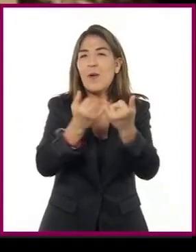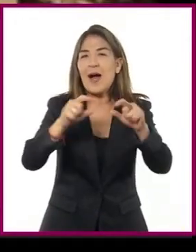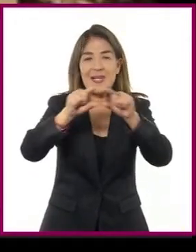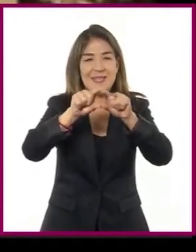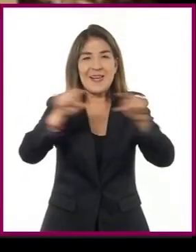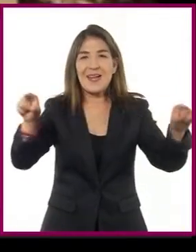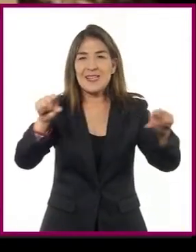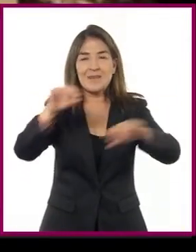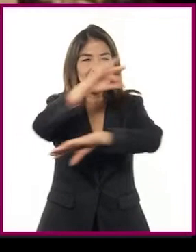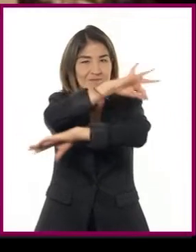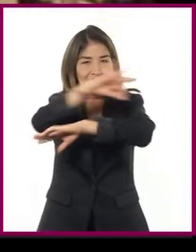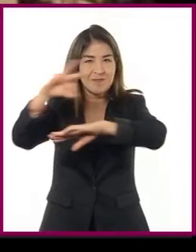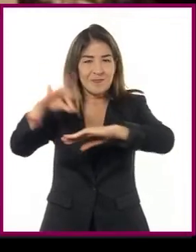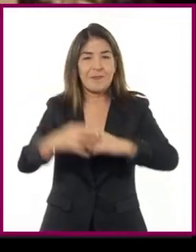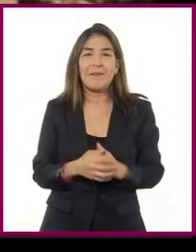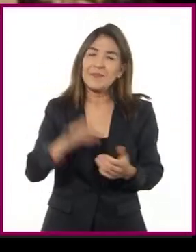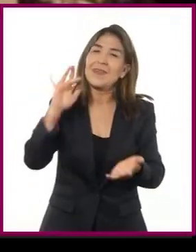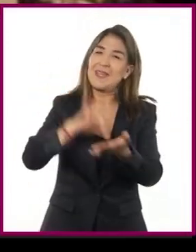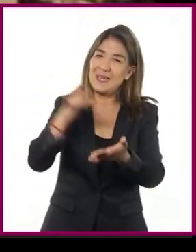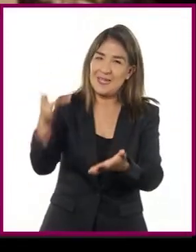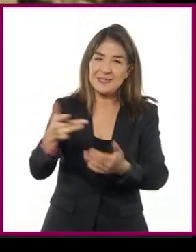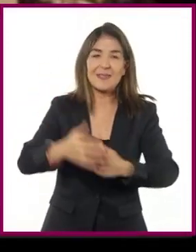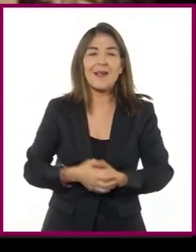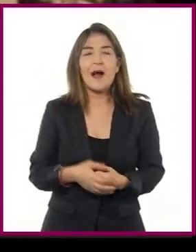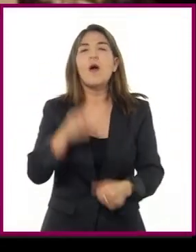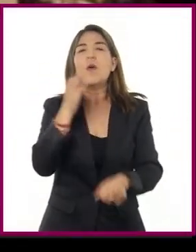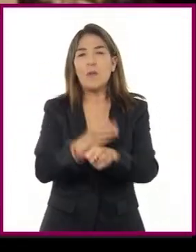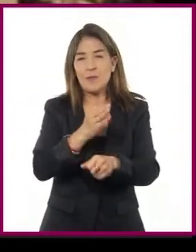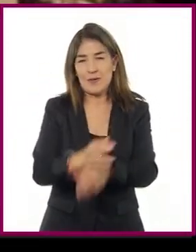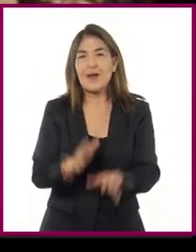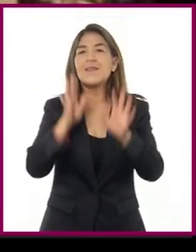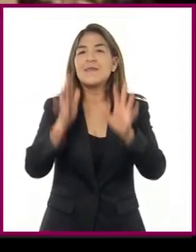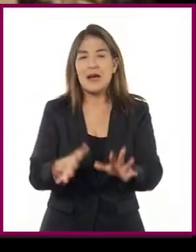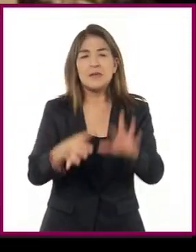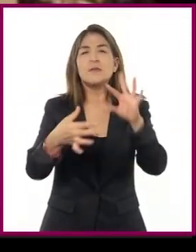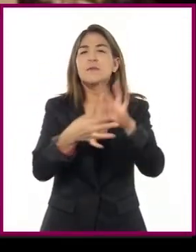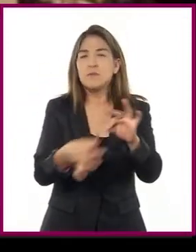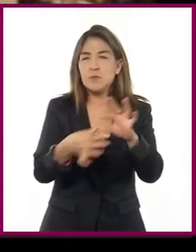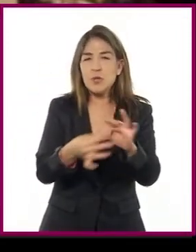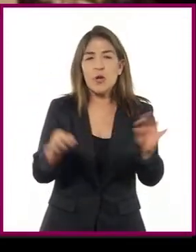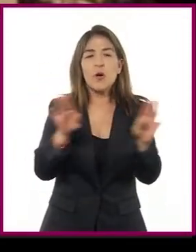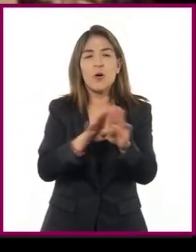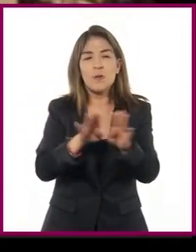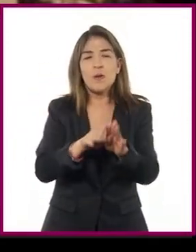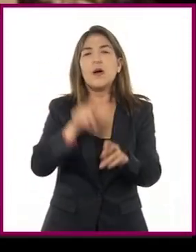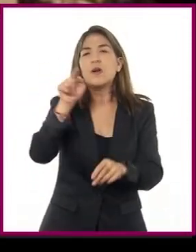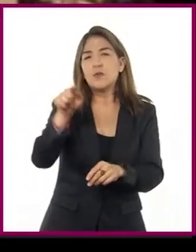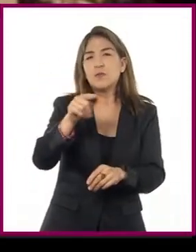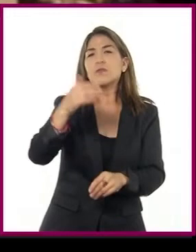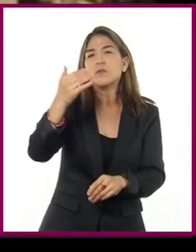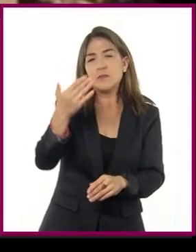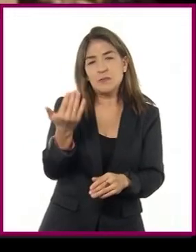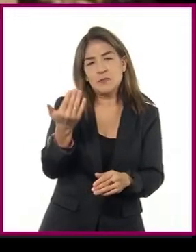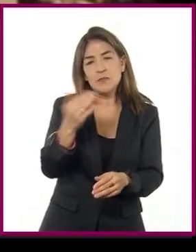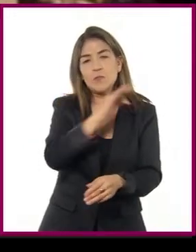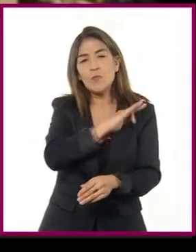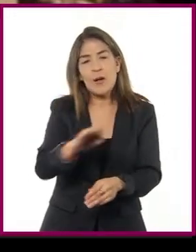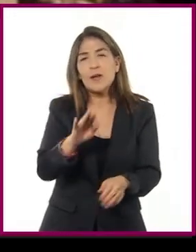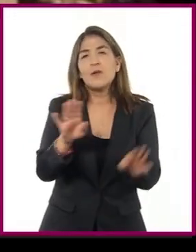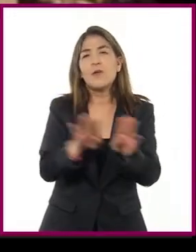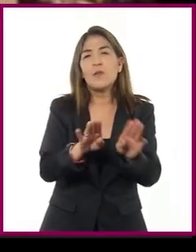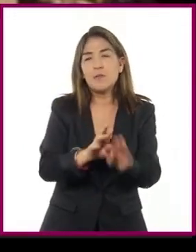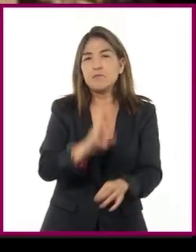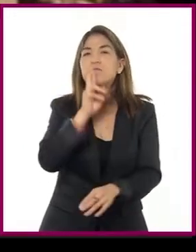Gracias, Euclides. Ahora sí podremos pasar a algunas afirmaciones que ustedes consideren